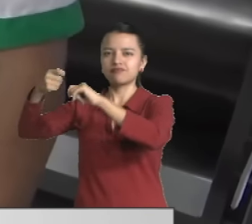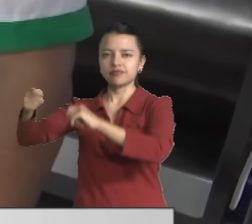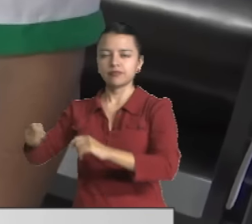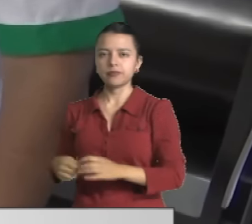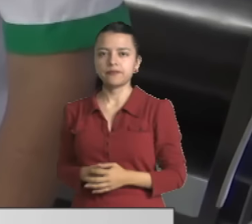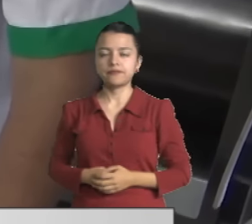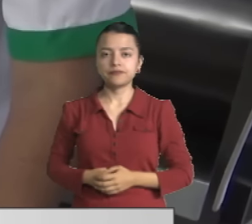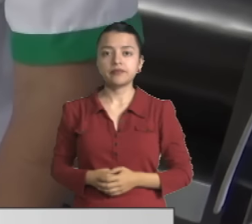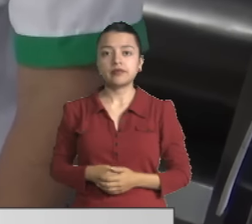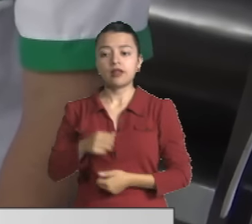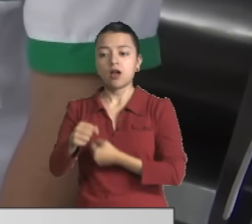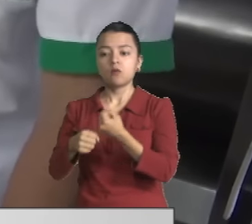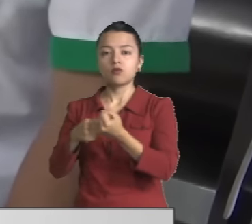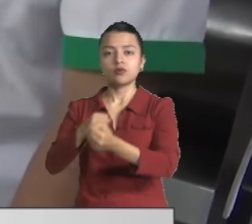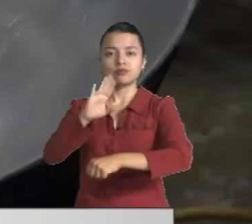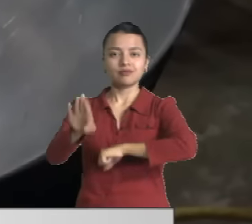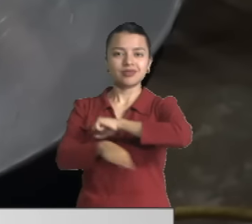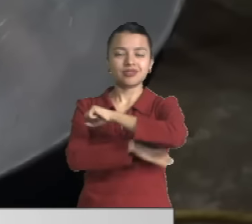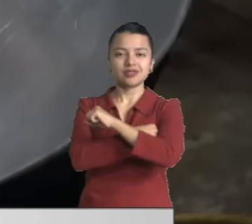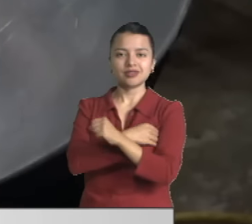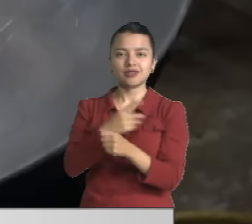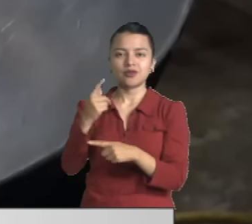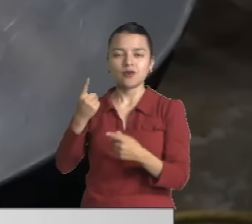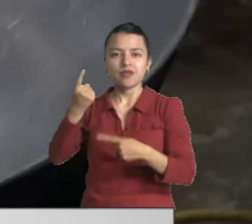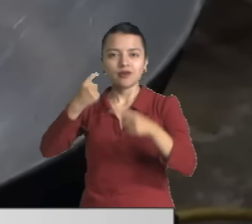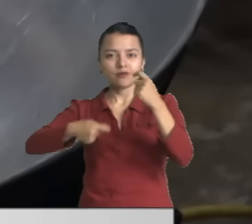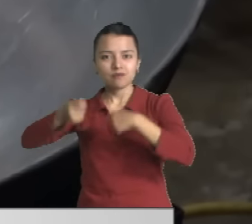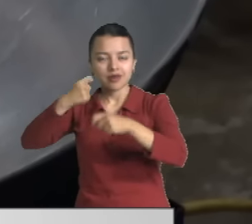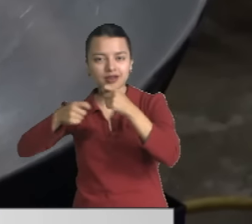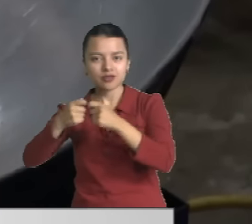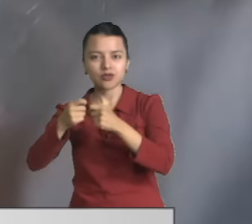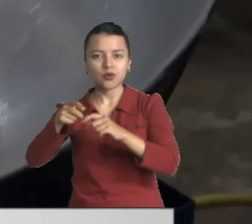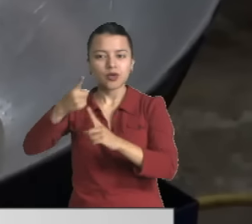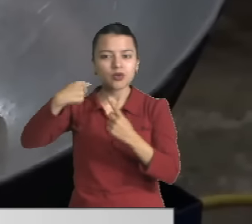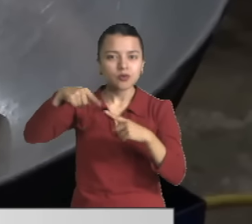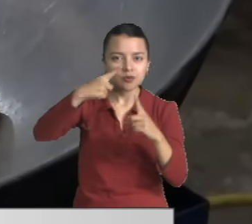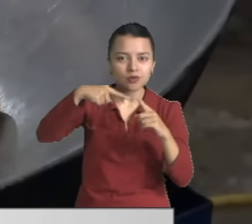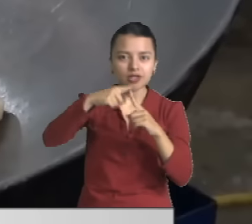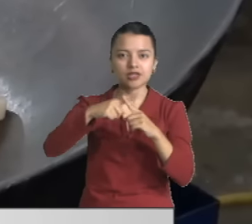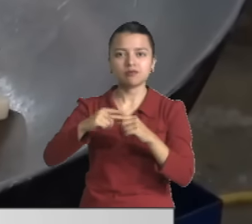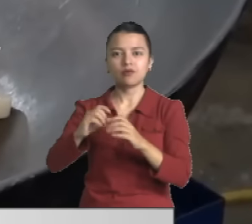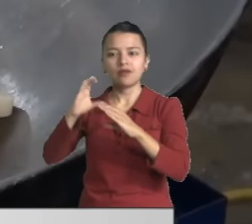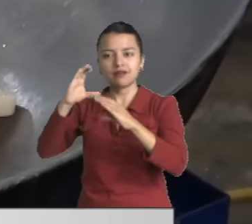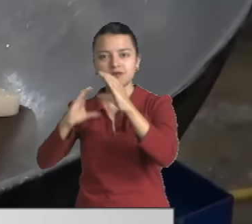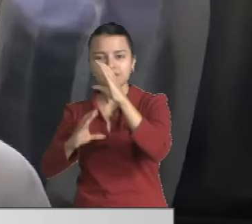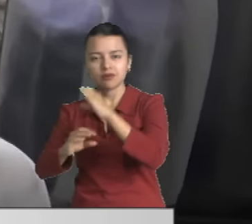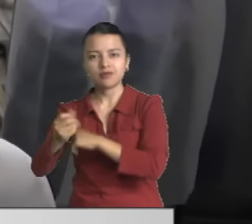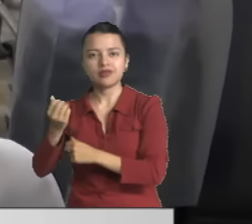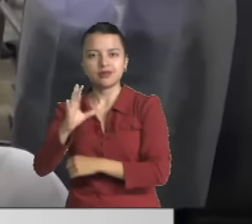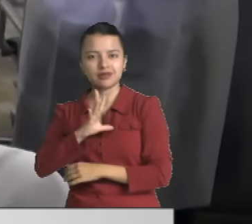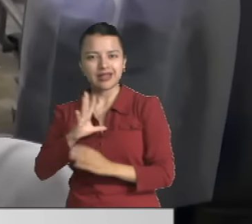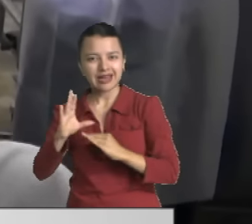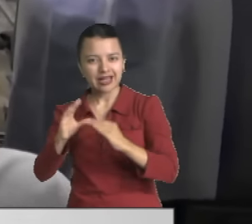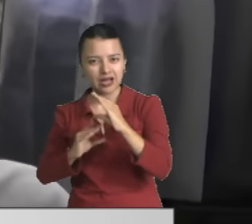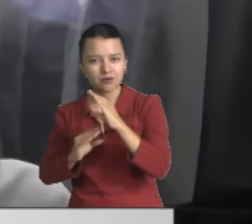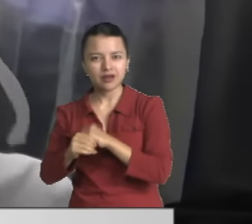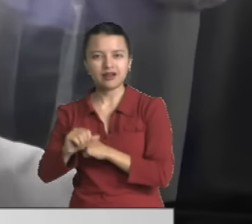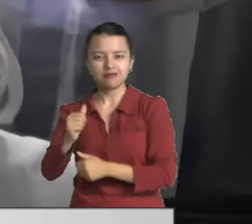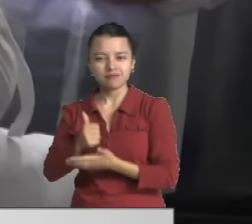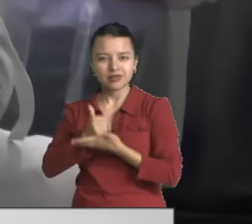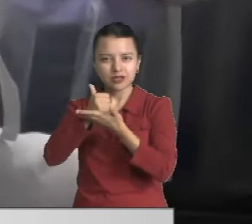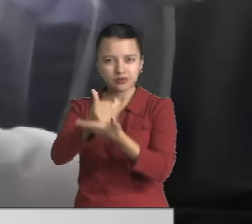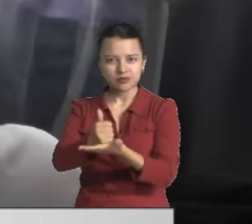Comercio, Industria y Turismo a través de Impulsa Colombia, la Cámara de Comercio del Cauca, la organización Ayuda en Acción y la